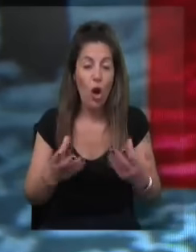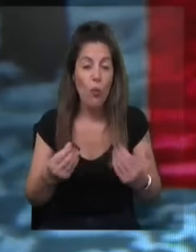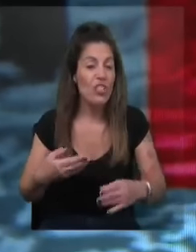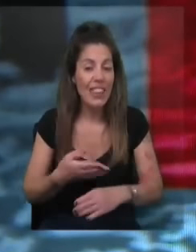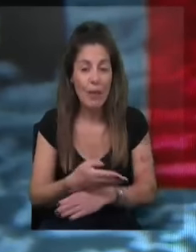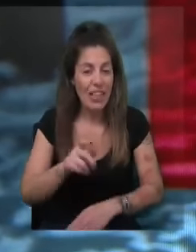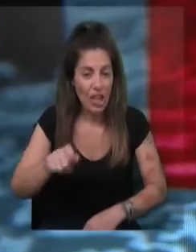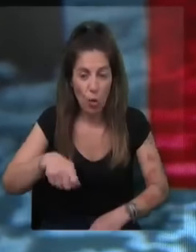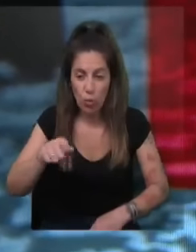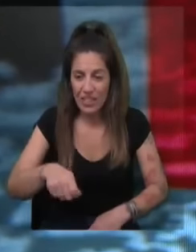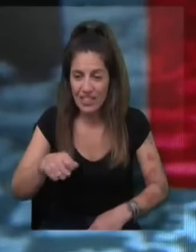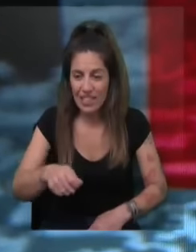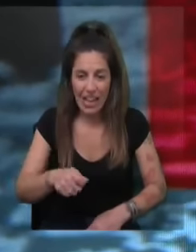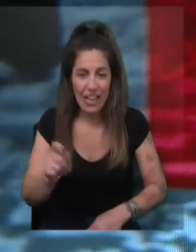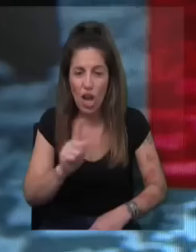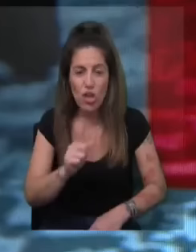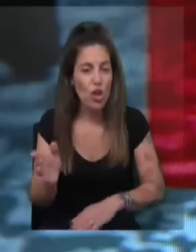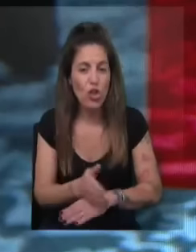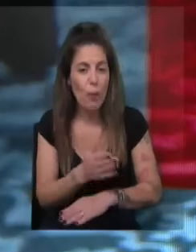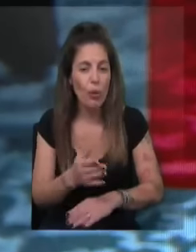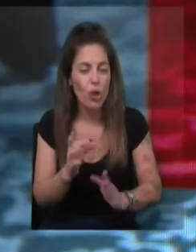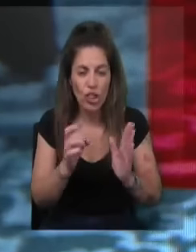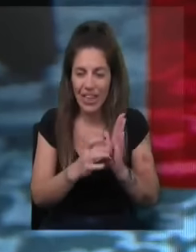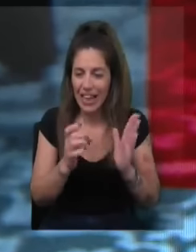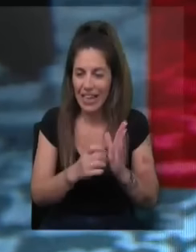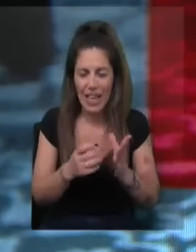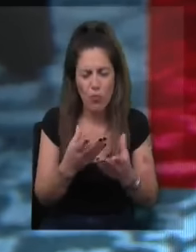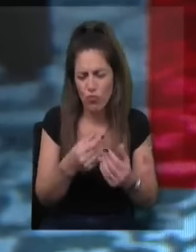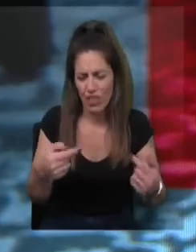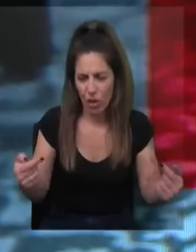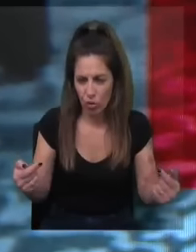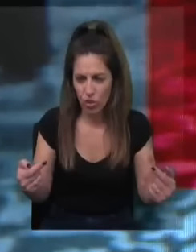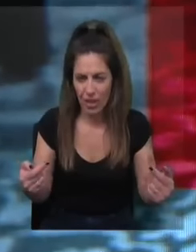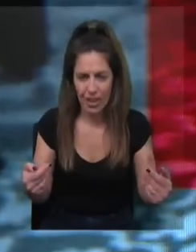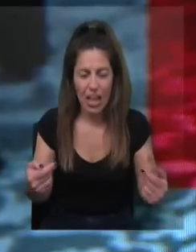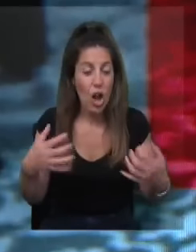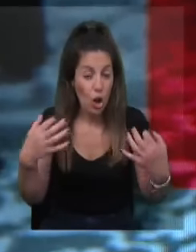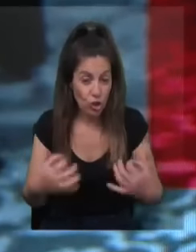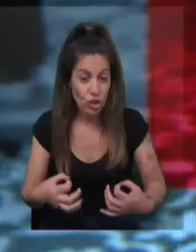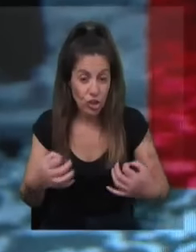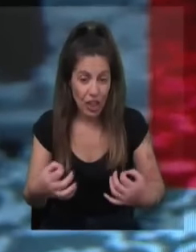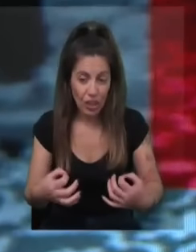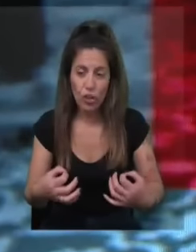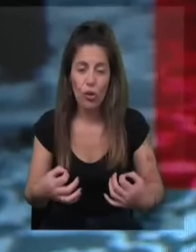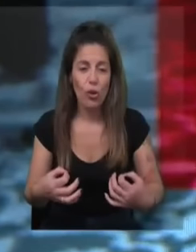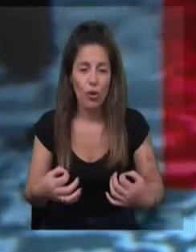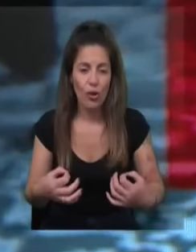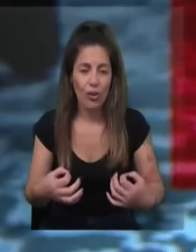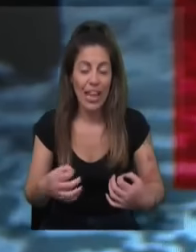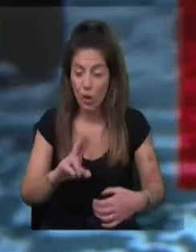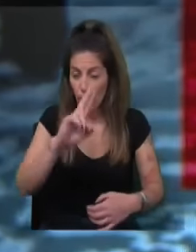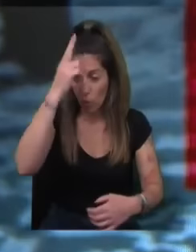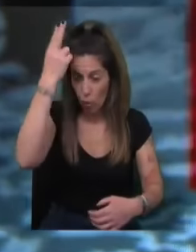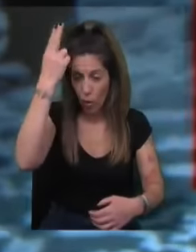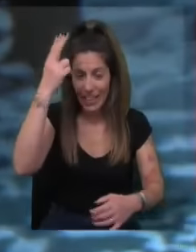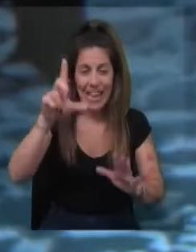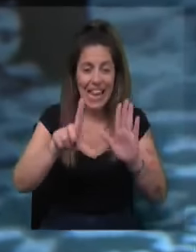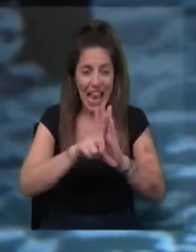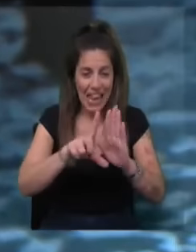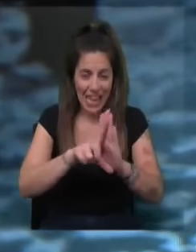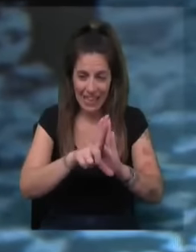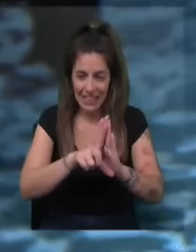judiciales por no son productos de calidad un montón de his Lo cierto es que en Uruguay la